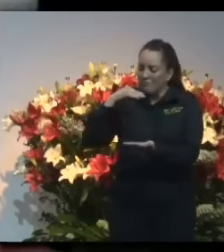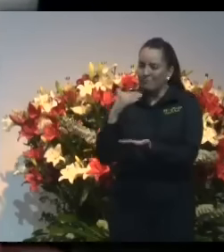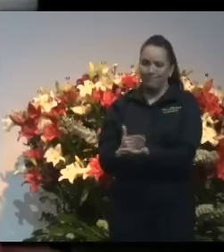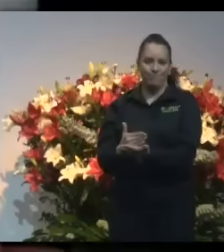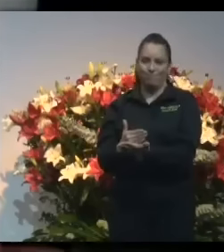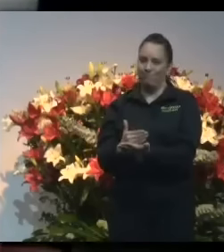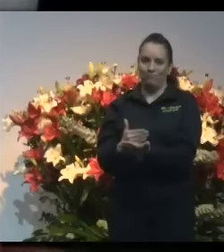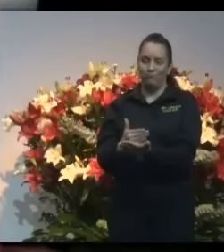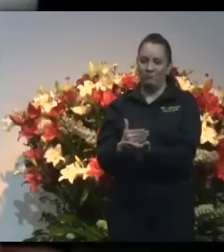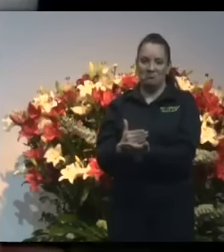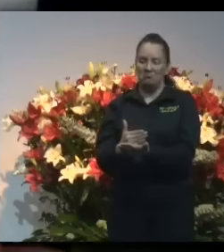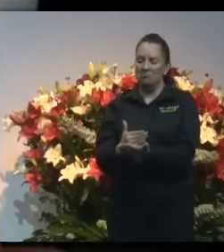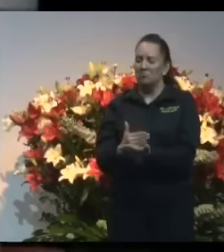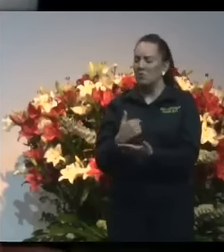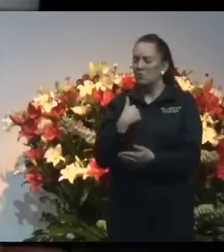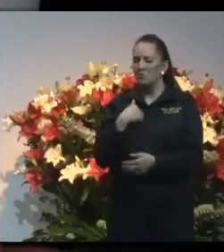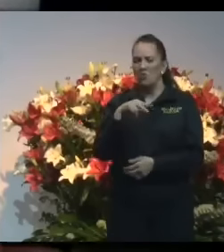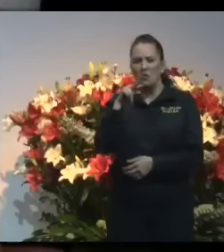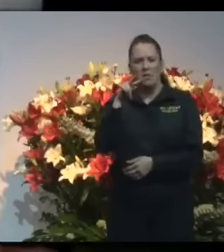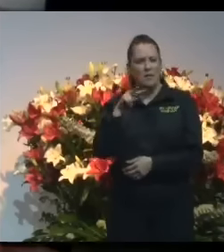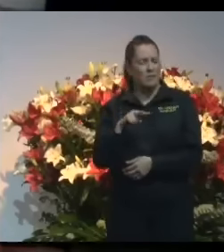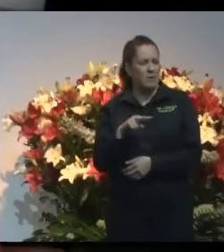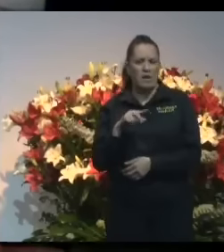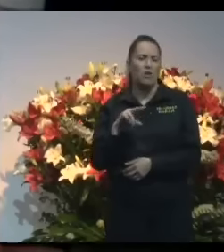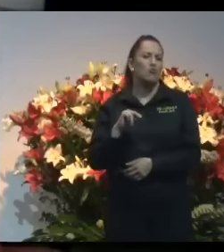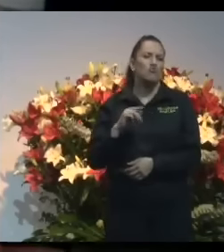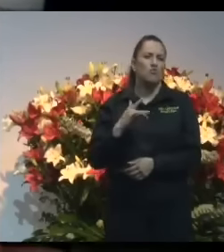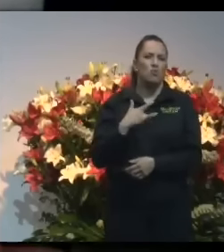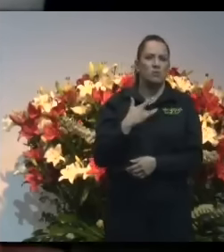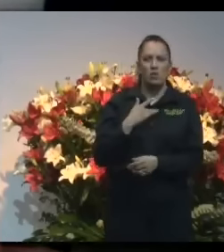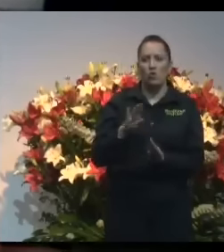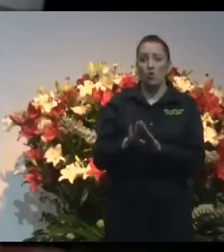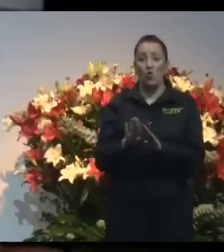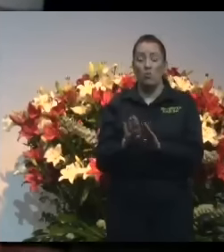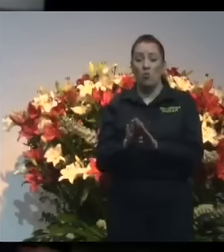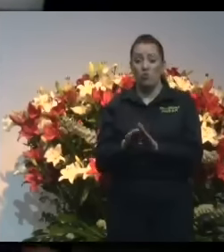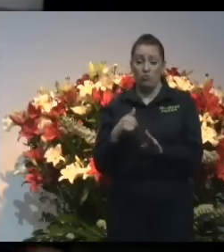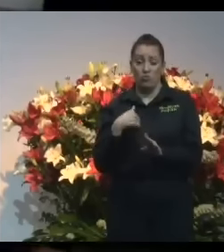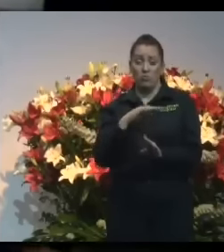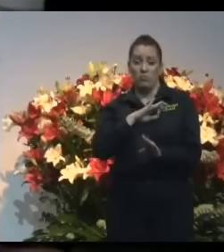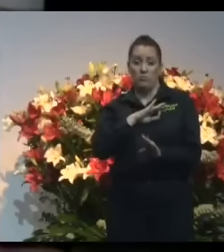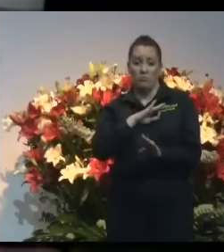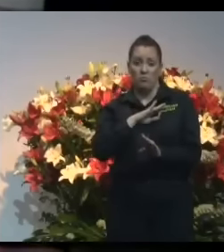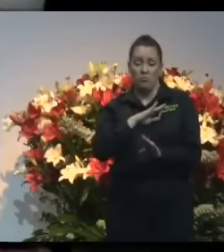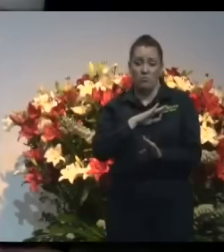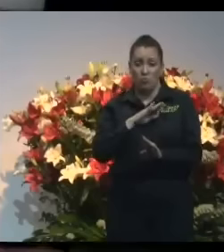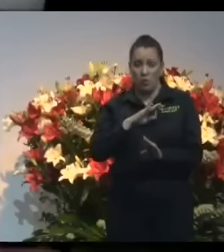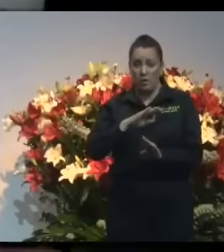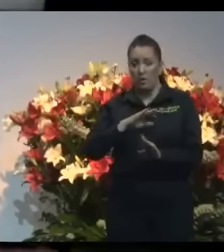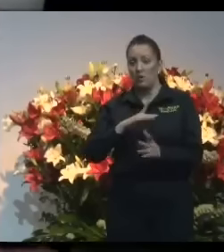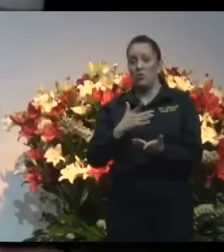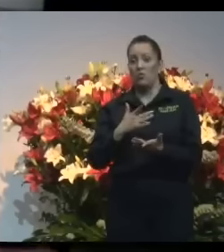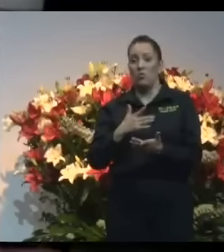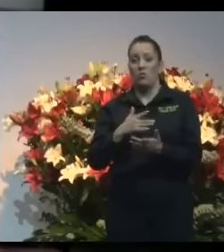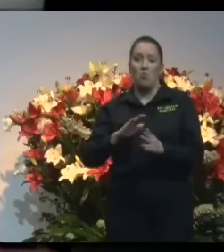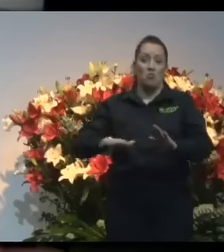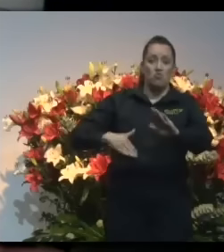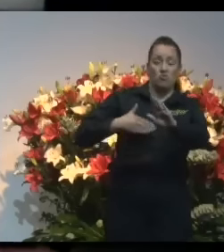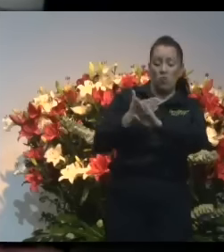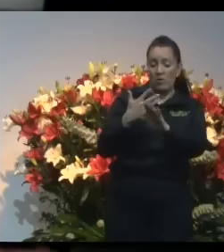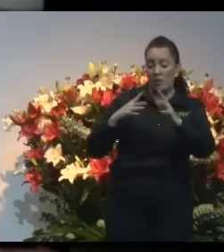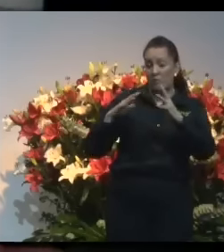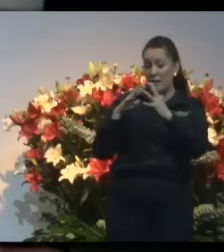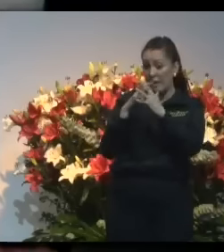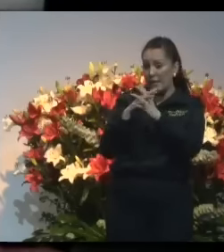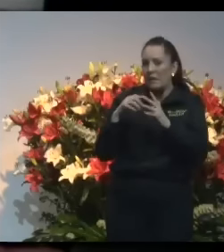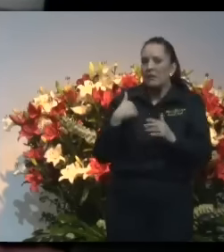tengo ningún impedimento para condenar una guerra que me parece que tiene